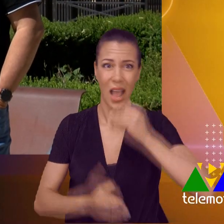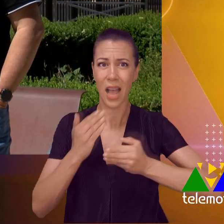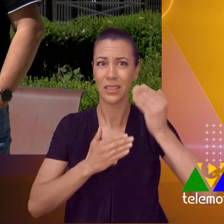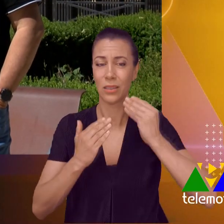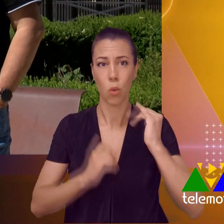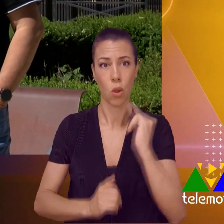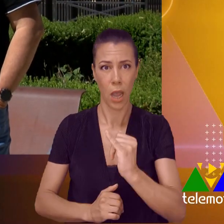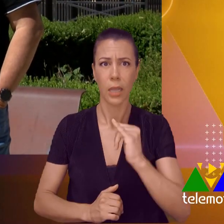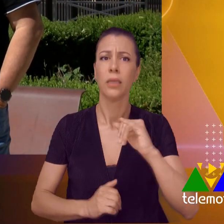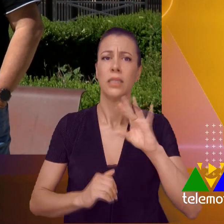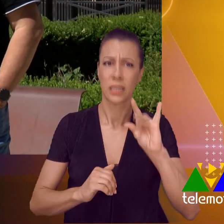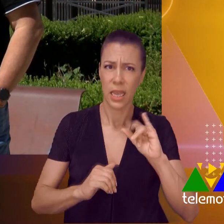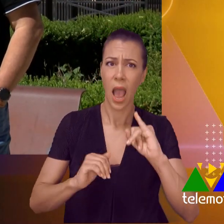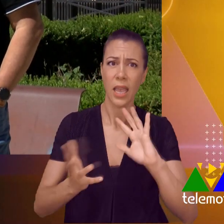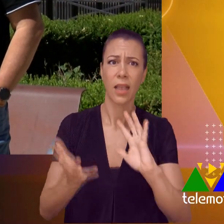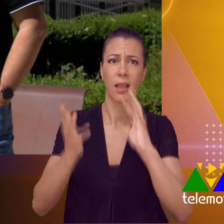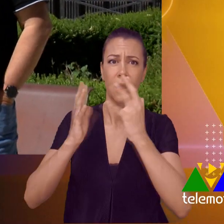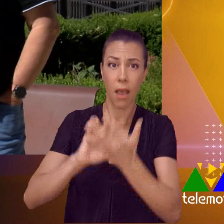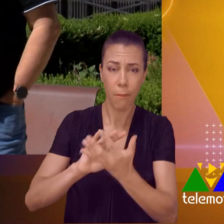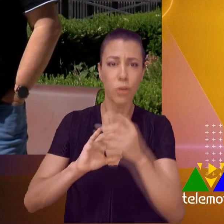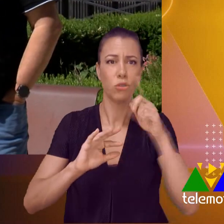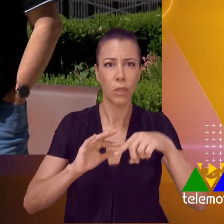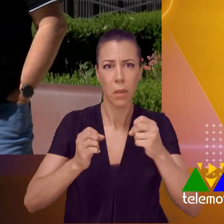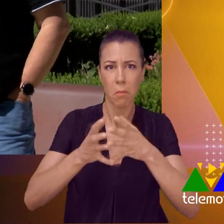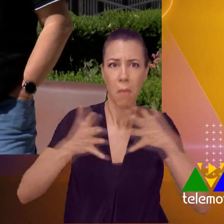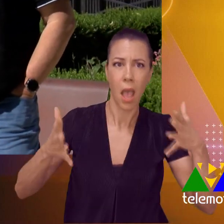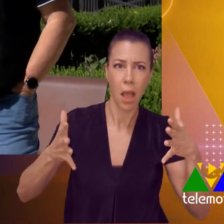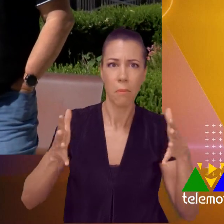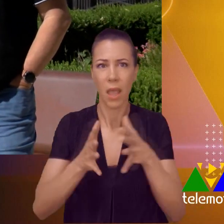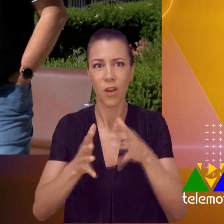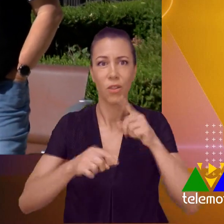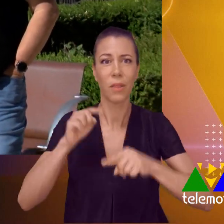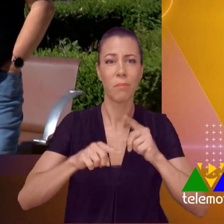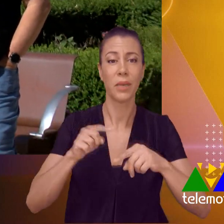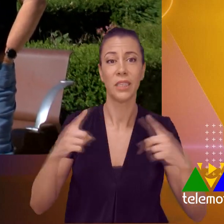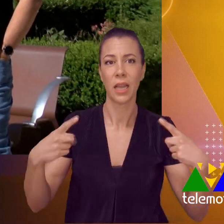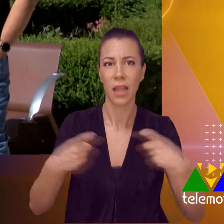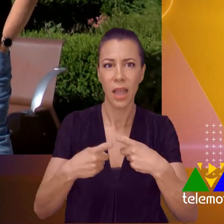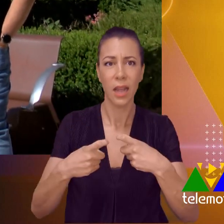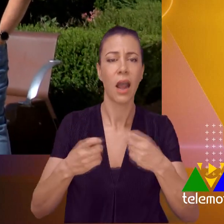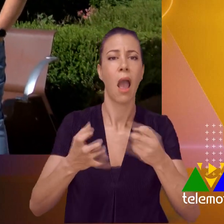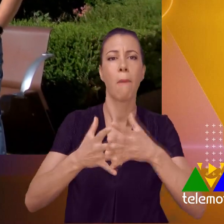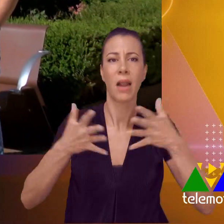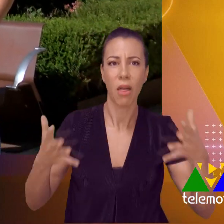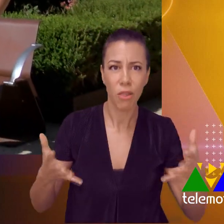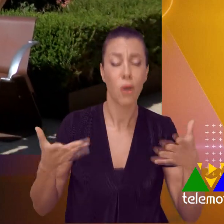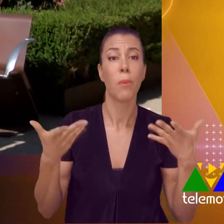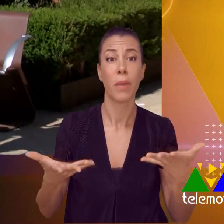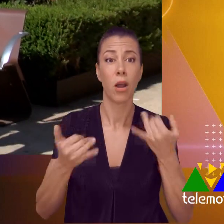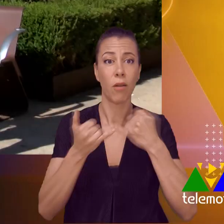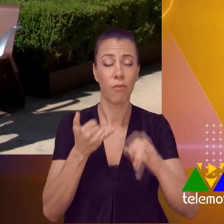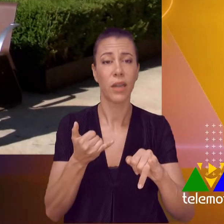tenemos. Es verdad que ha sufrido cambios, ha aumentado, ha disminuido con la guerra, con las ampliaciones que ha tenido y tal, pero al